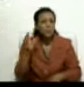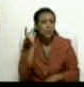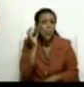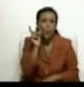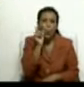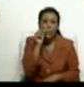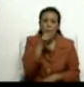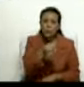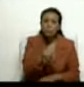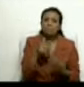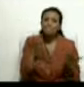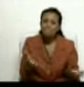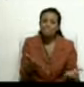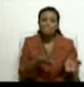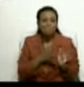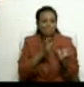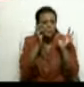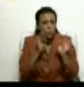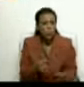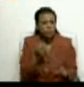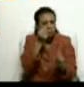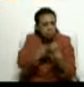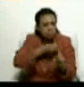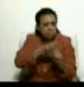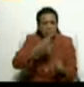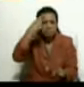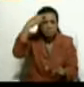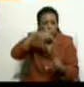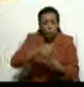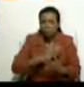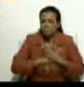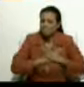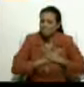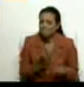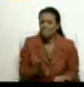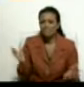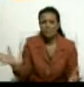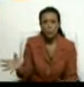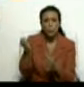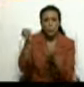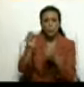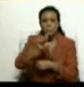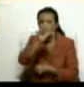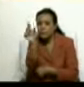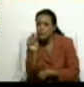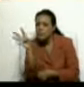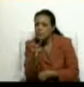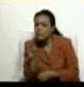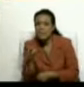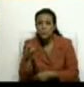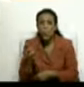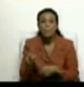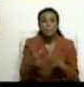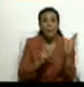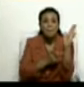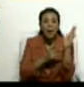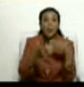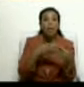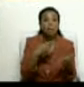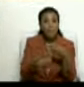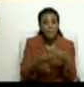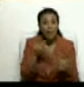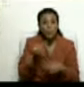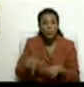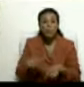debemos mantener la lucha de amor y el rescate de nuestro Esequibo. Desde acá, desde la parroquia Antímano,